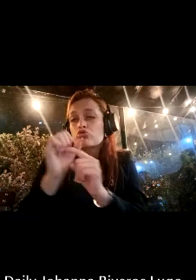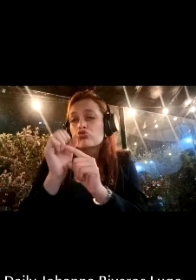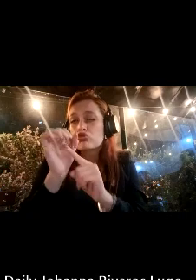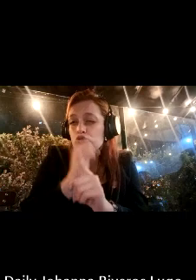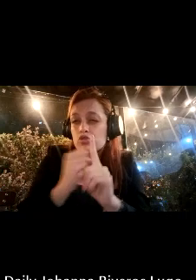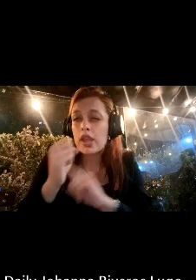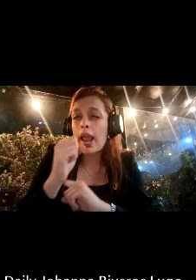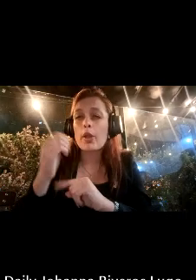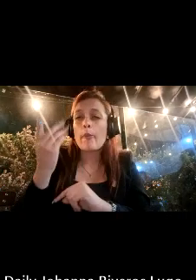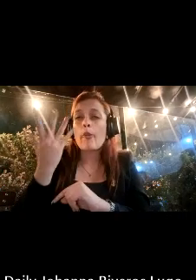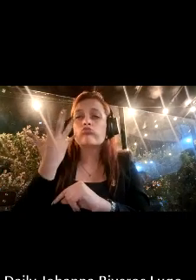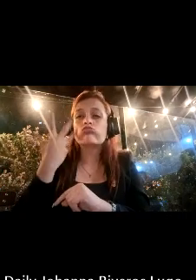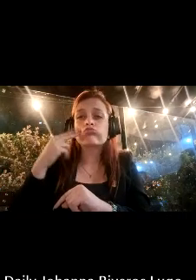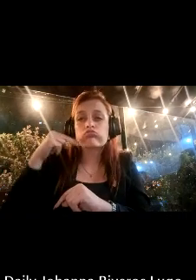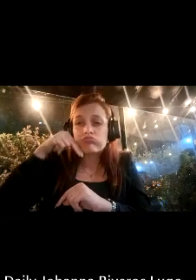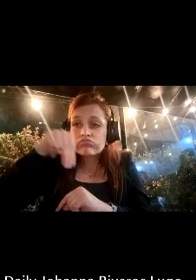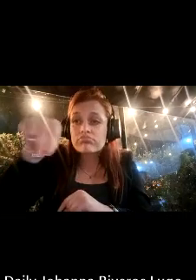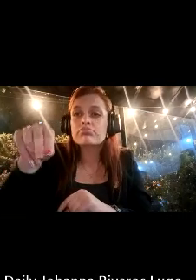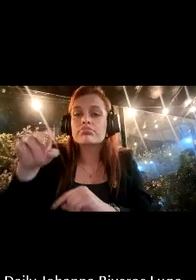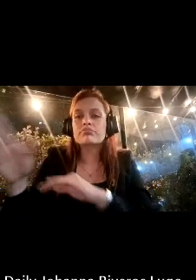Física nuclear.